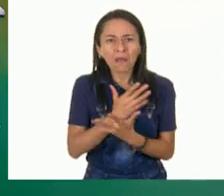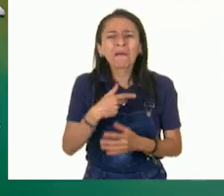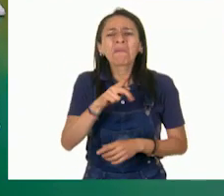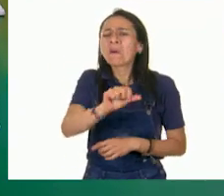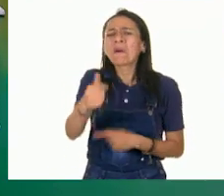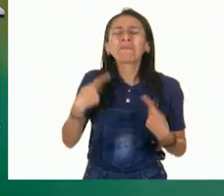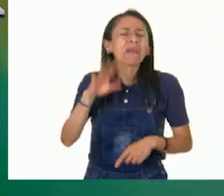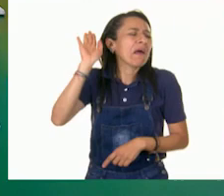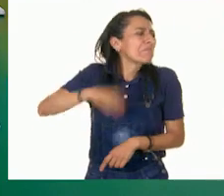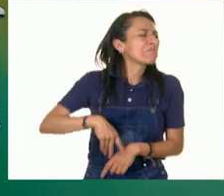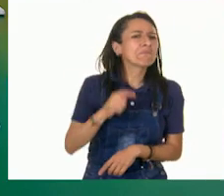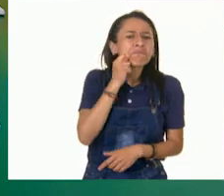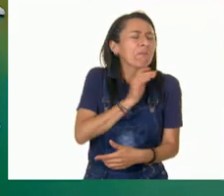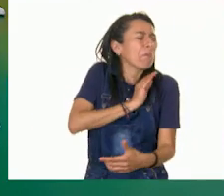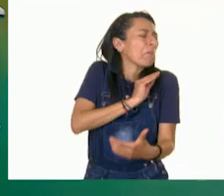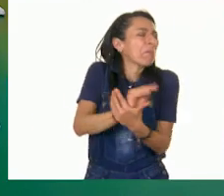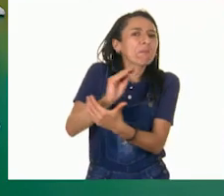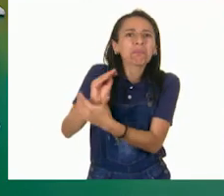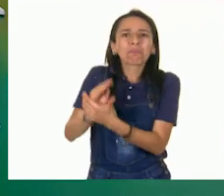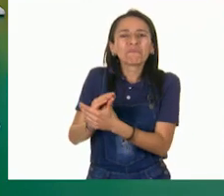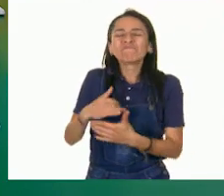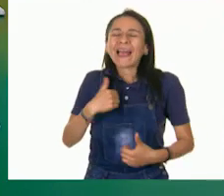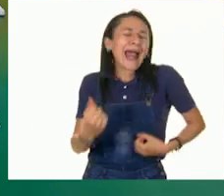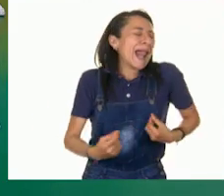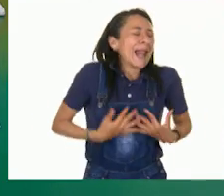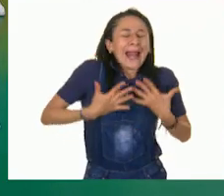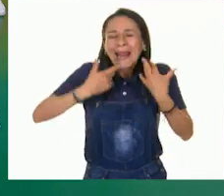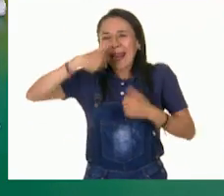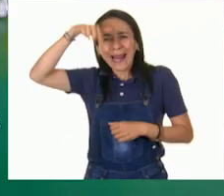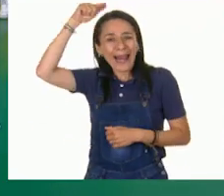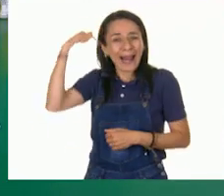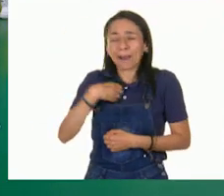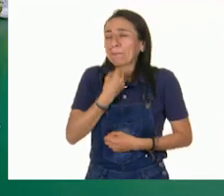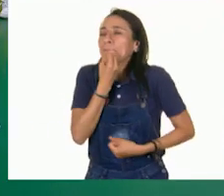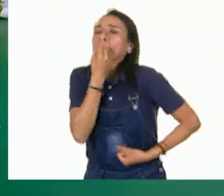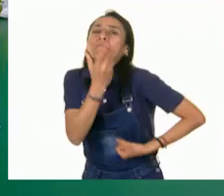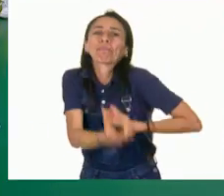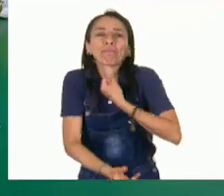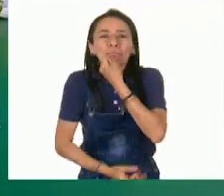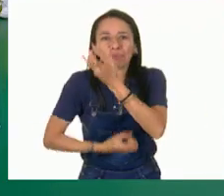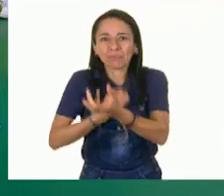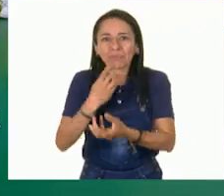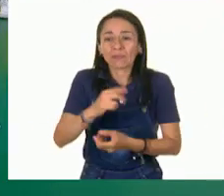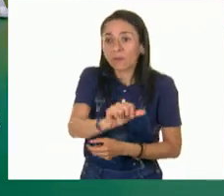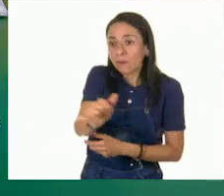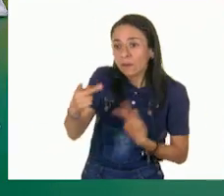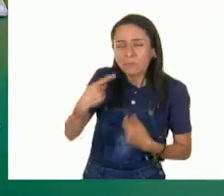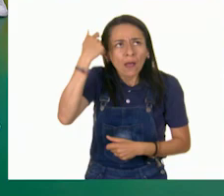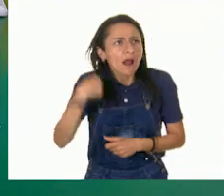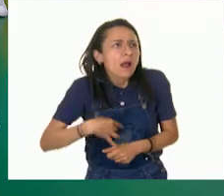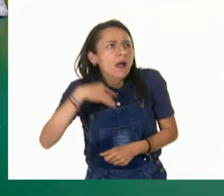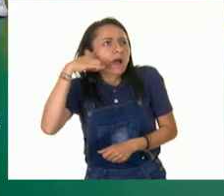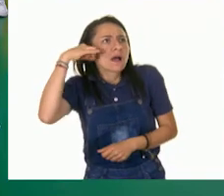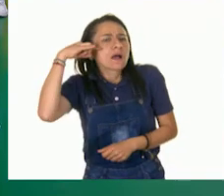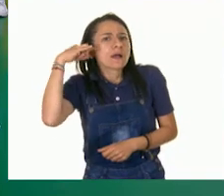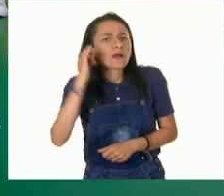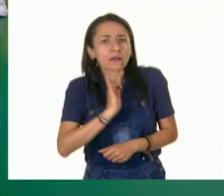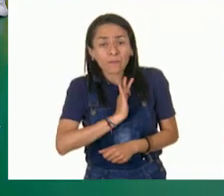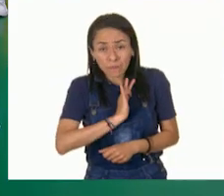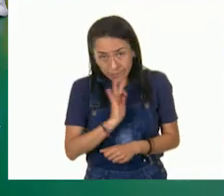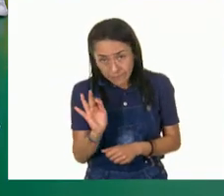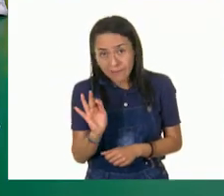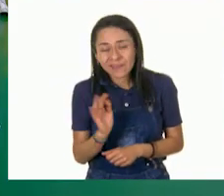o alguna cosa que hayamos dicho que esté mal, puede hacer que hagamos sentir mal a alguien. Claro, herir